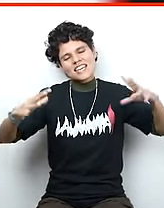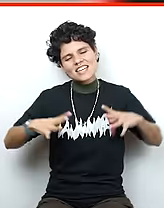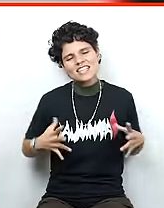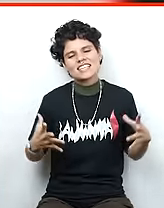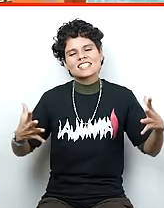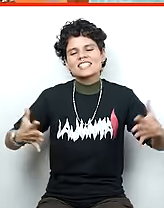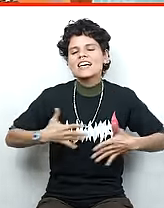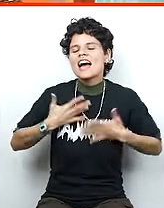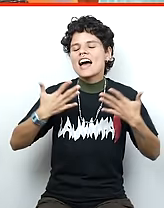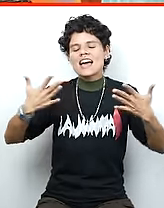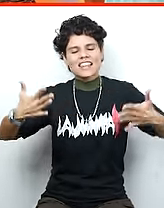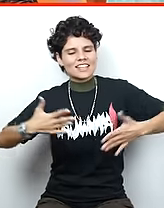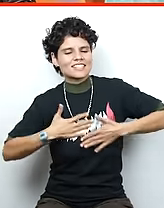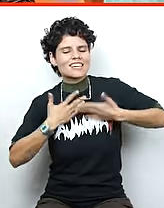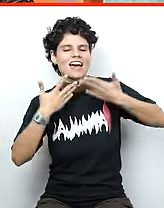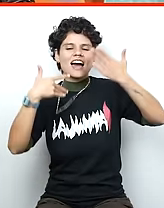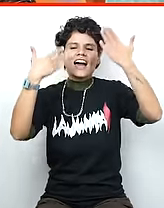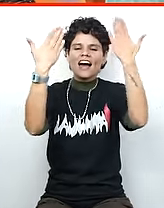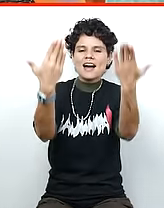Te